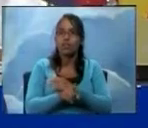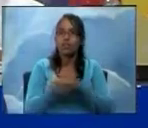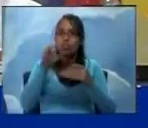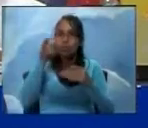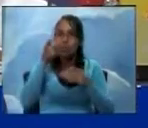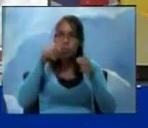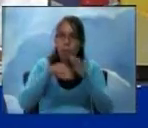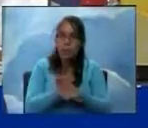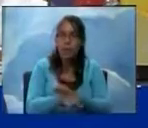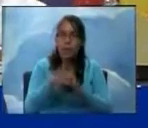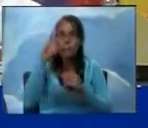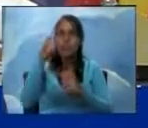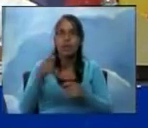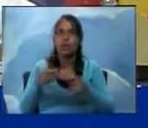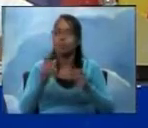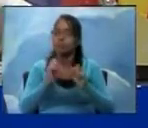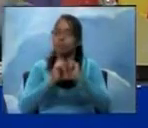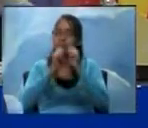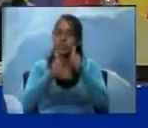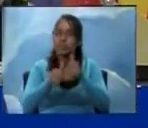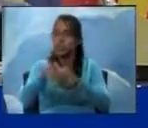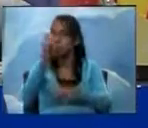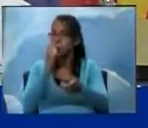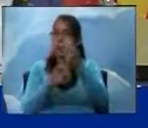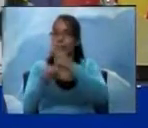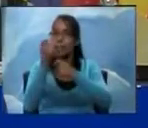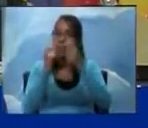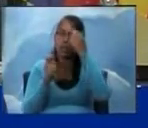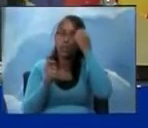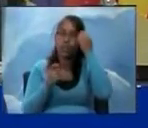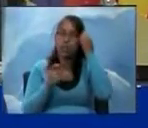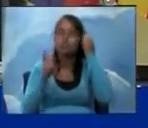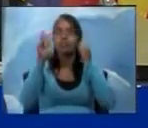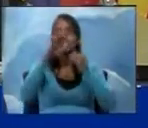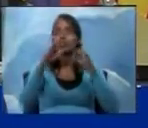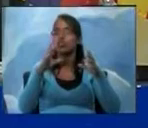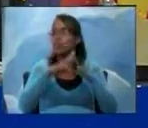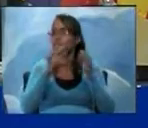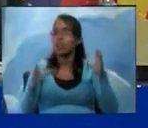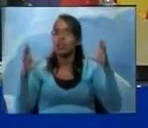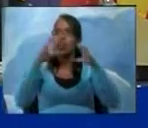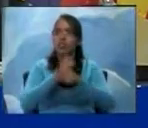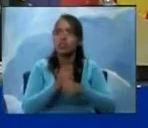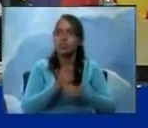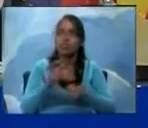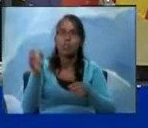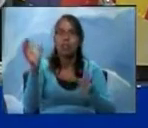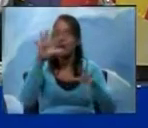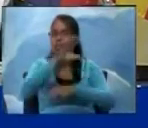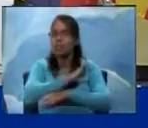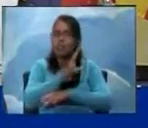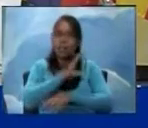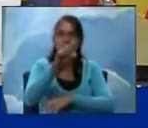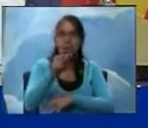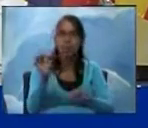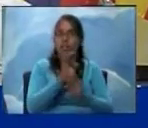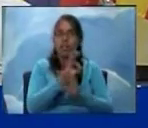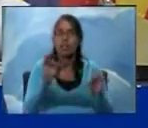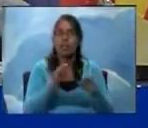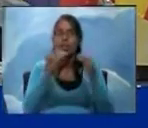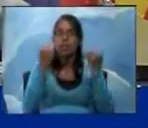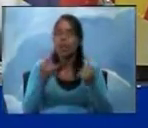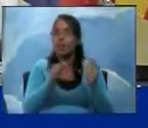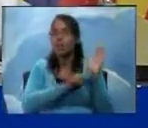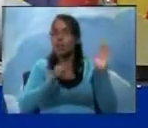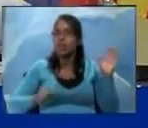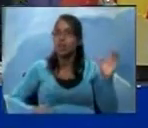adentro para pescar. Ah, pero si habían estado toda la noche y no habían cogido nada. Oiga, toda la noche. Y ahora el Señor lo